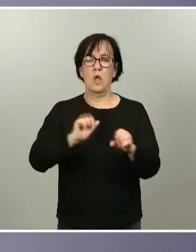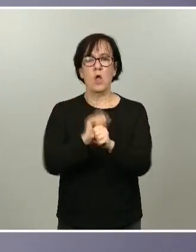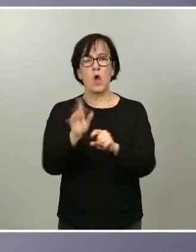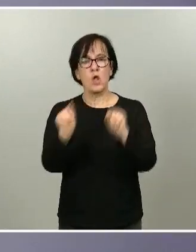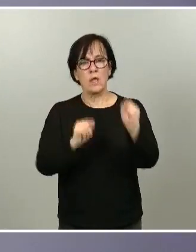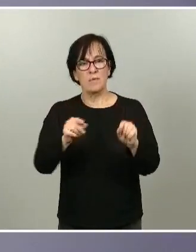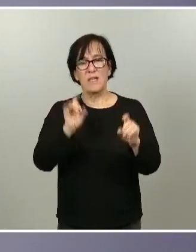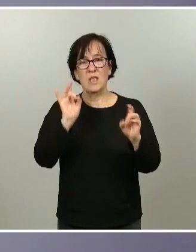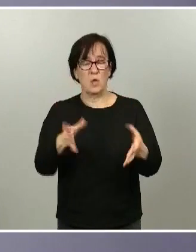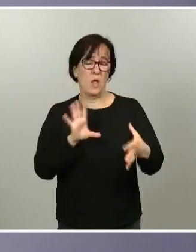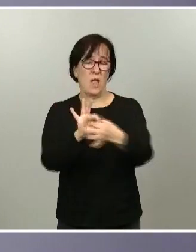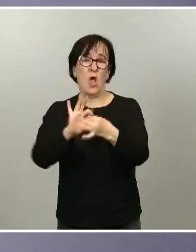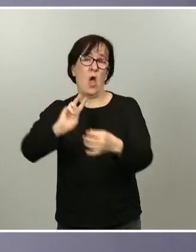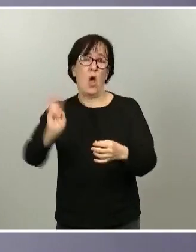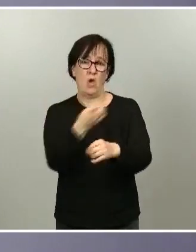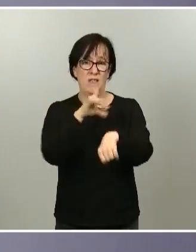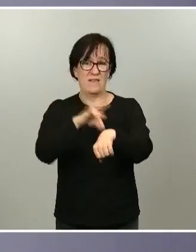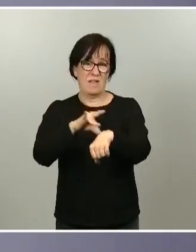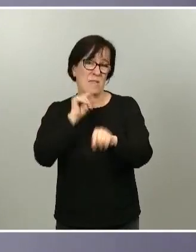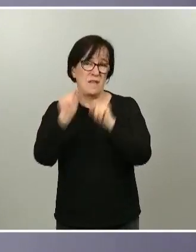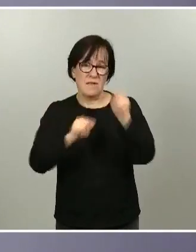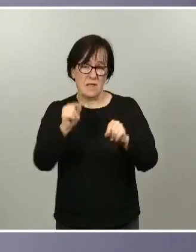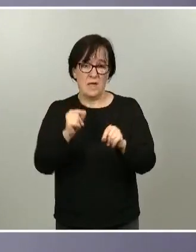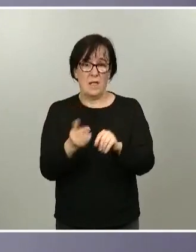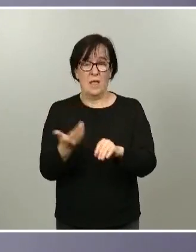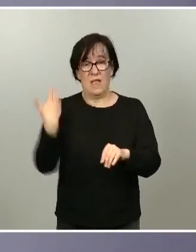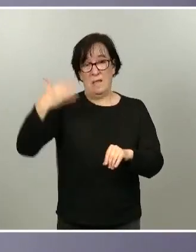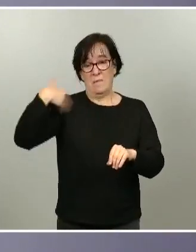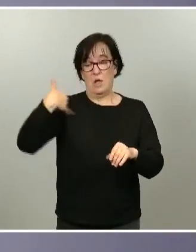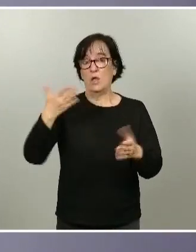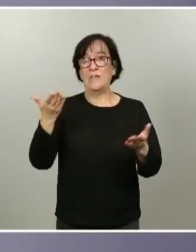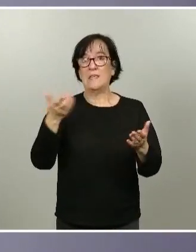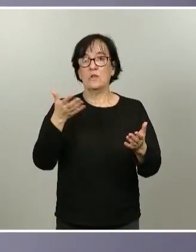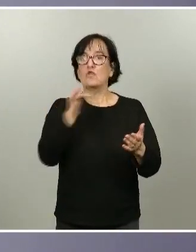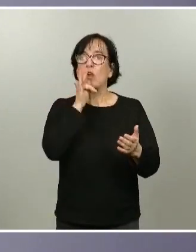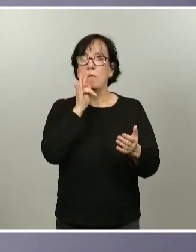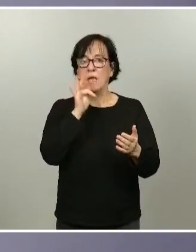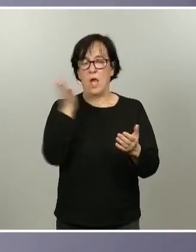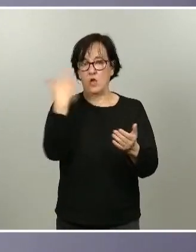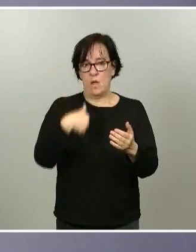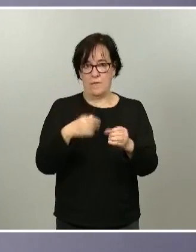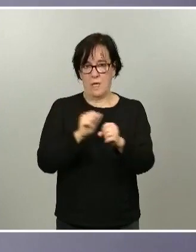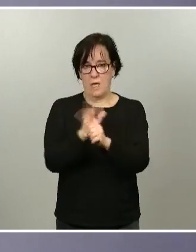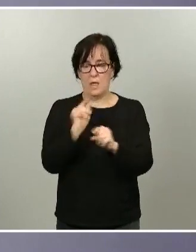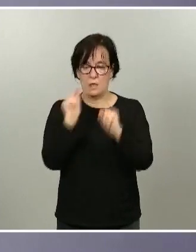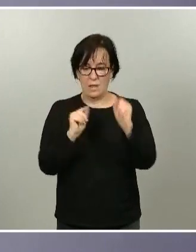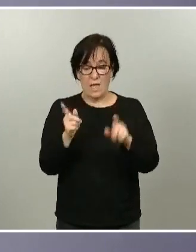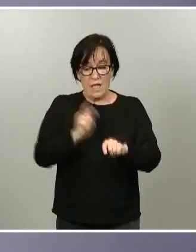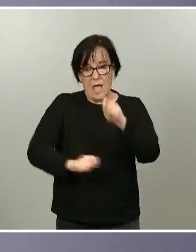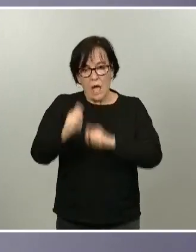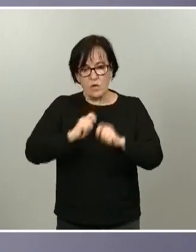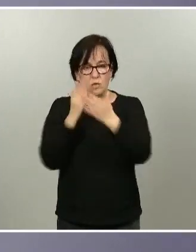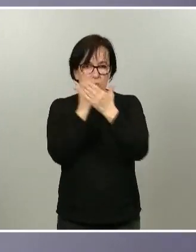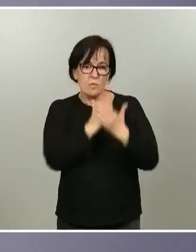que suele estar asociado a otras enfermedades infecciosas en el pasado cuando no había coronavirus. La asociación se está estudiando, hay varios